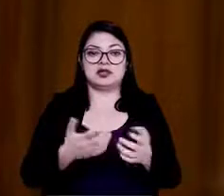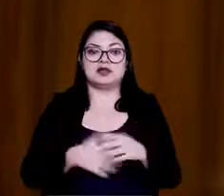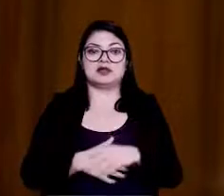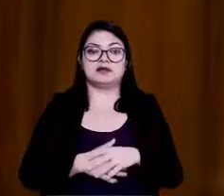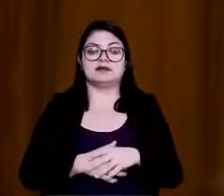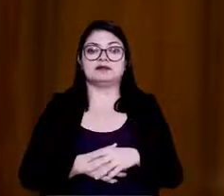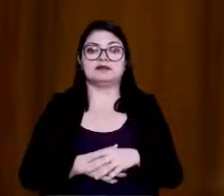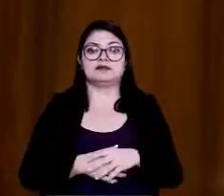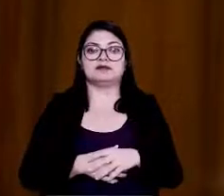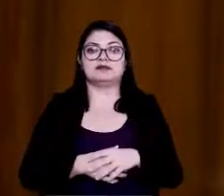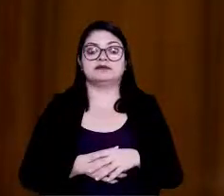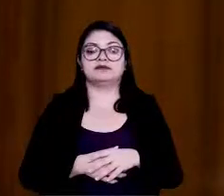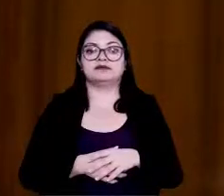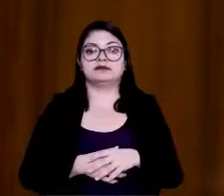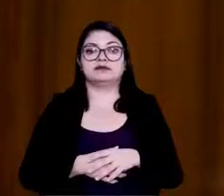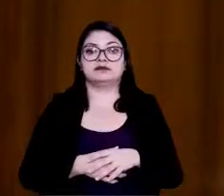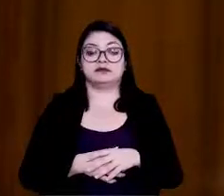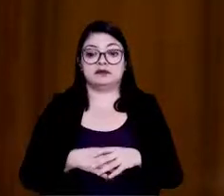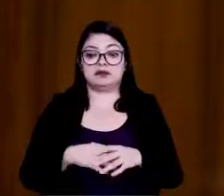suma,